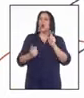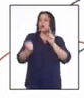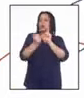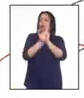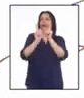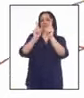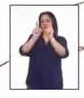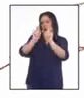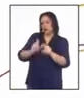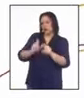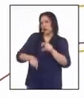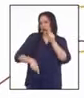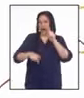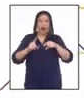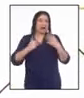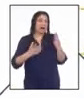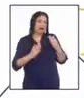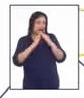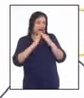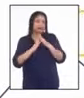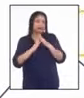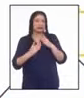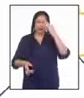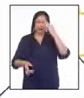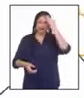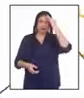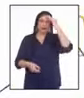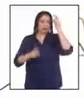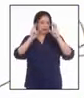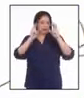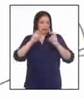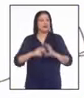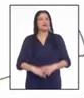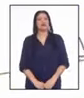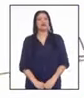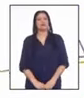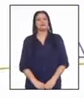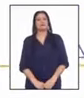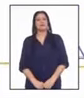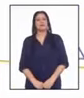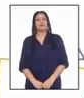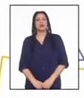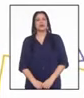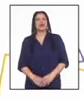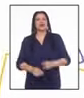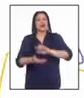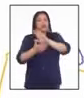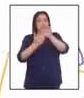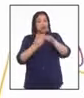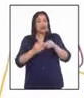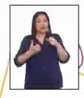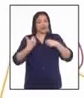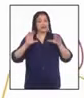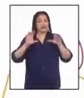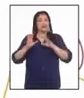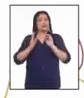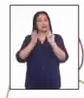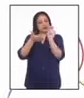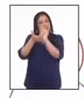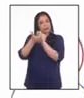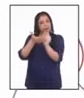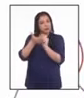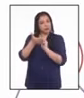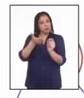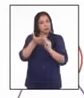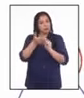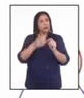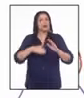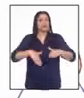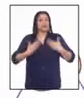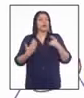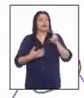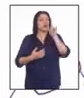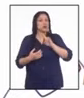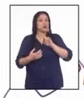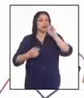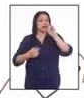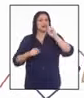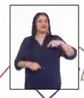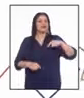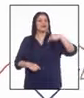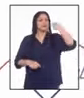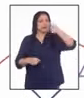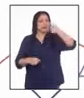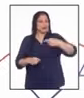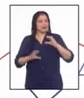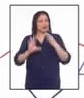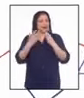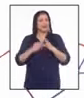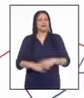a alguien en casa si sabe acerca del tema. Tomen nota de esas acciones ya que las utilizarán en el